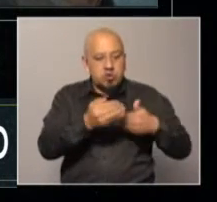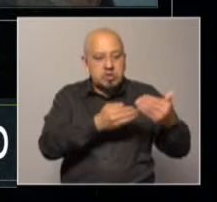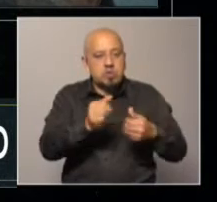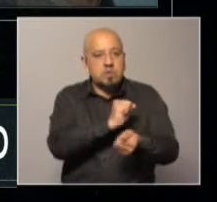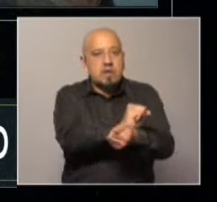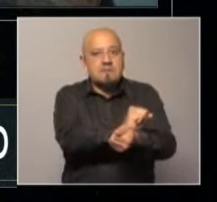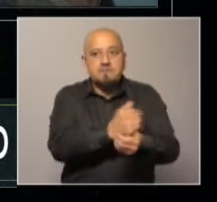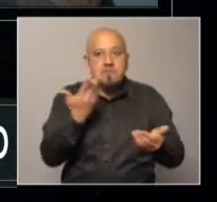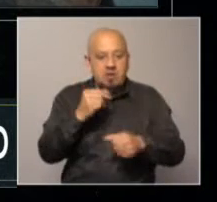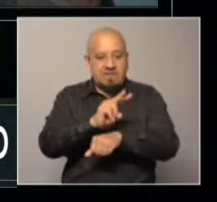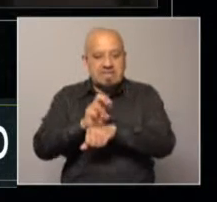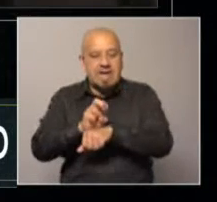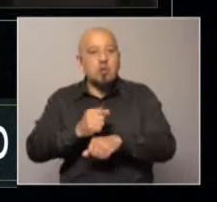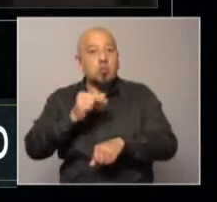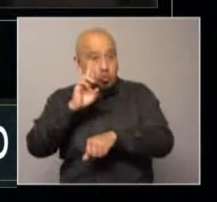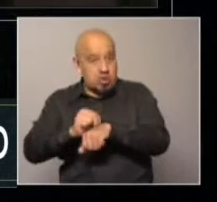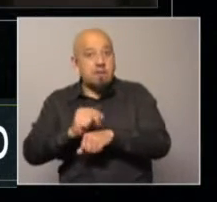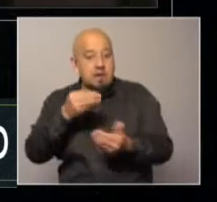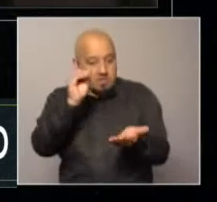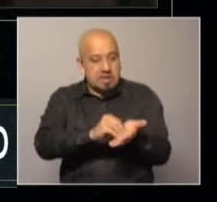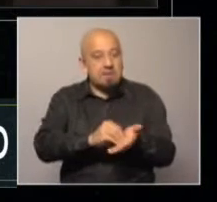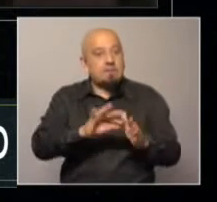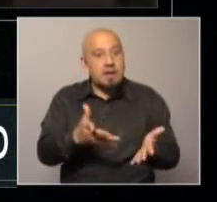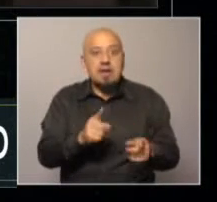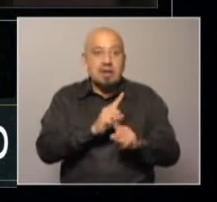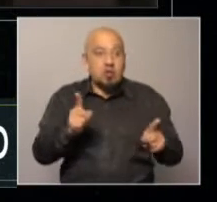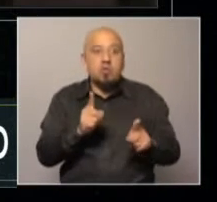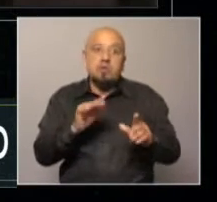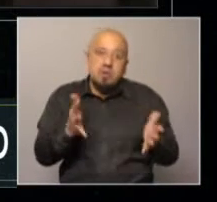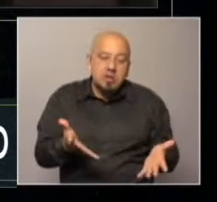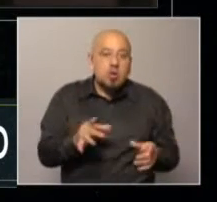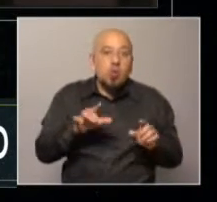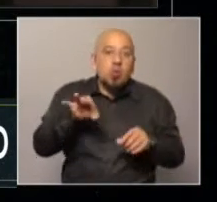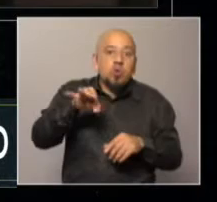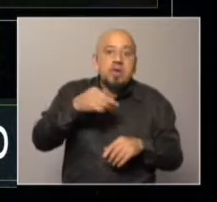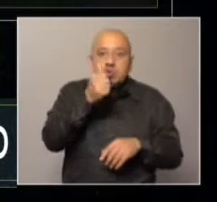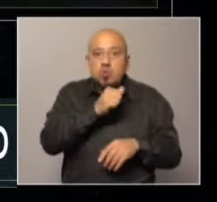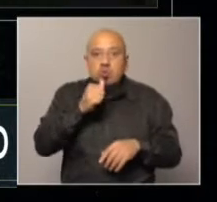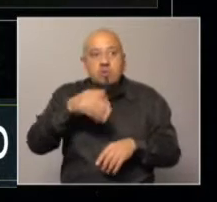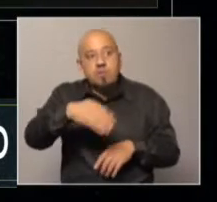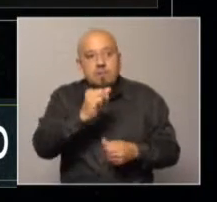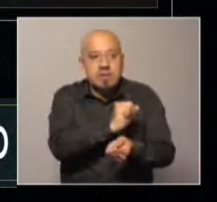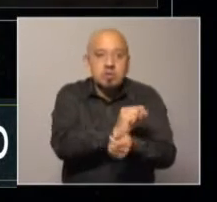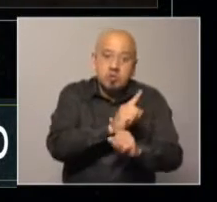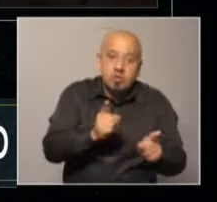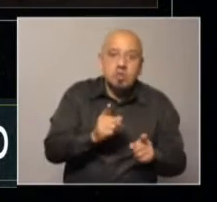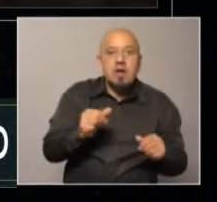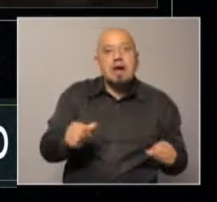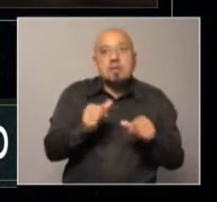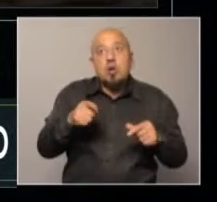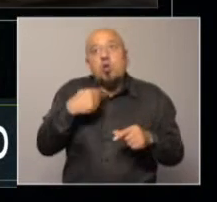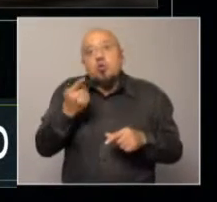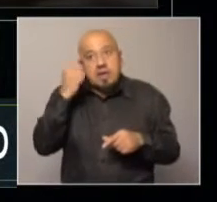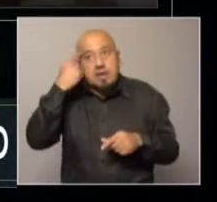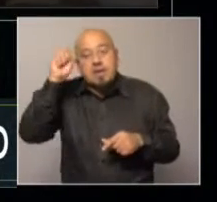fiscales en el caso de los adolescentes. Uh-huh. Lo aplicaban justamente para suspender el proceso y aplicar medidas no privativas de libertad.